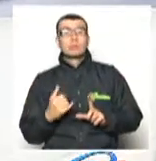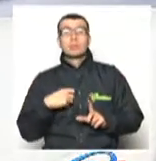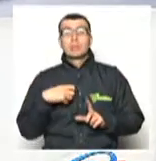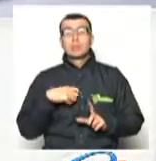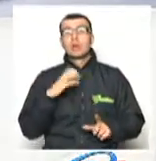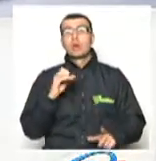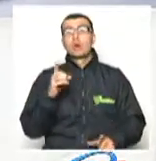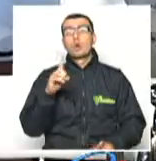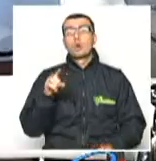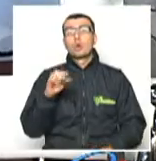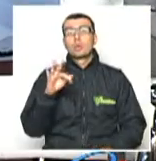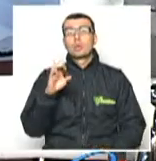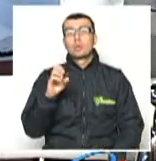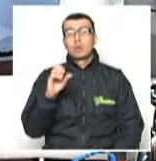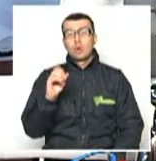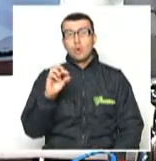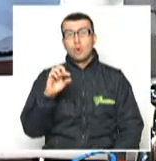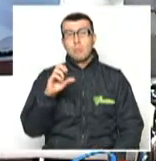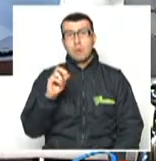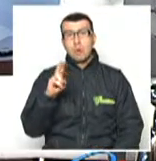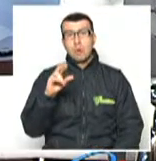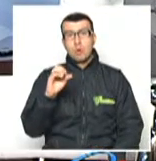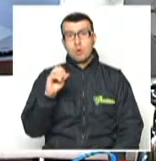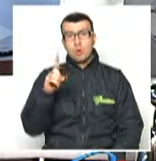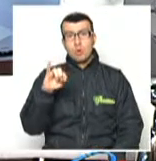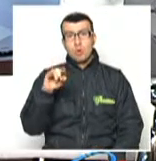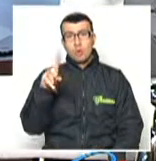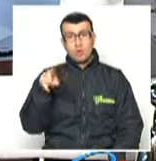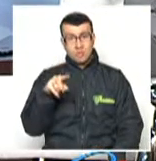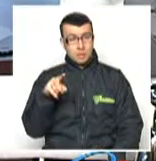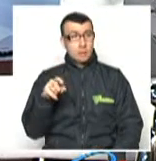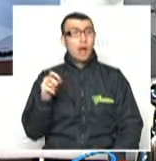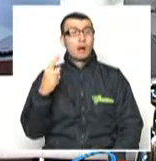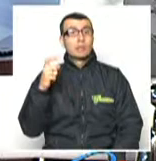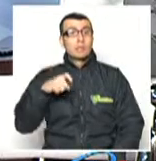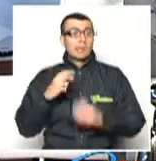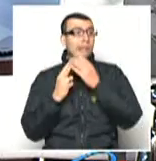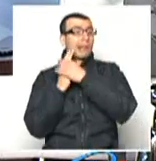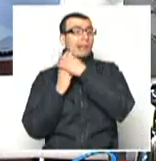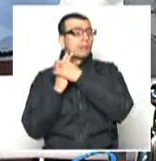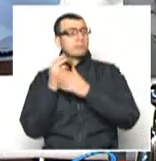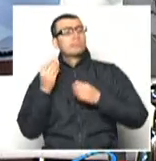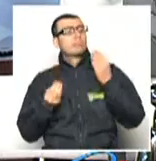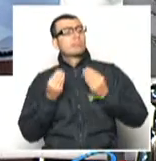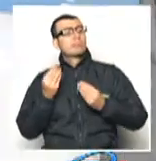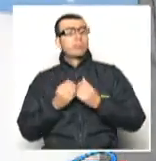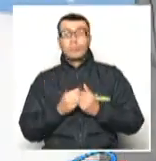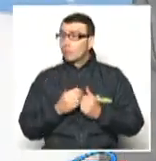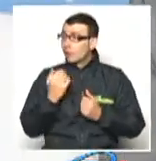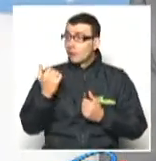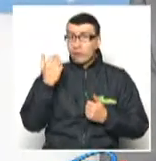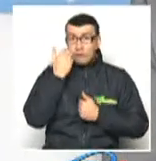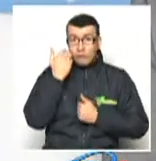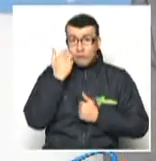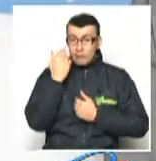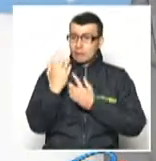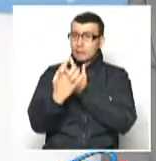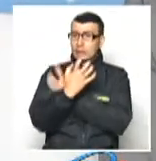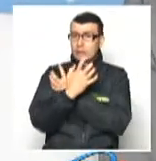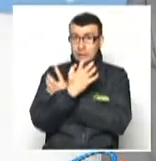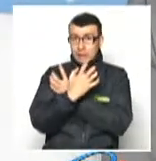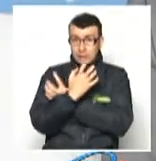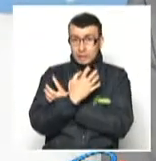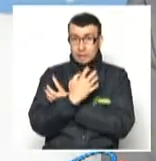el maxilar? Doctor Santiago. Estaba hablando yo ahorita con el doctor Rojas de este cuento. O sea, la osteoporosis es una patología de los huesos largos del